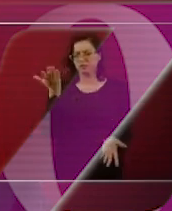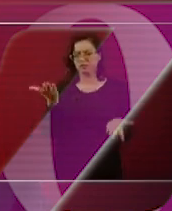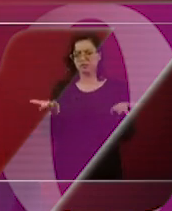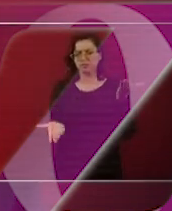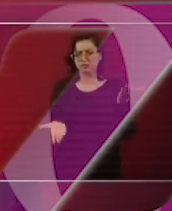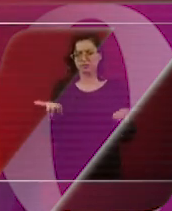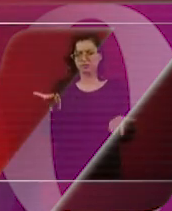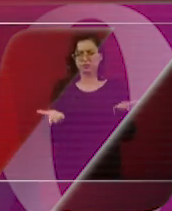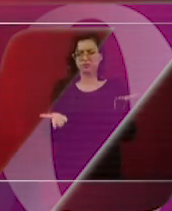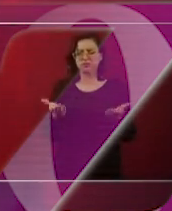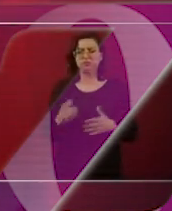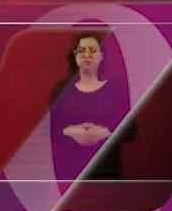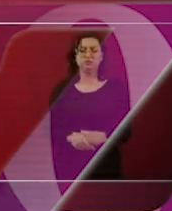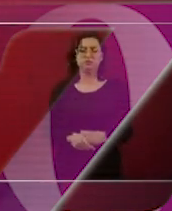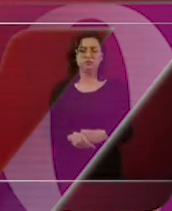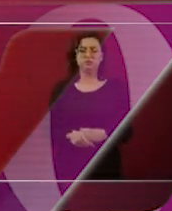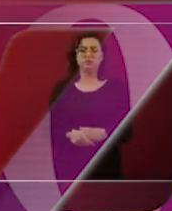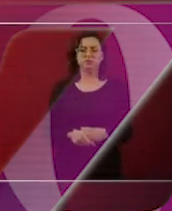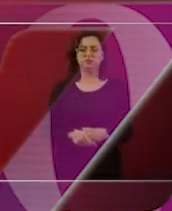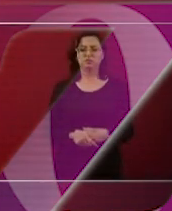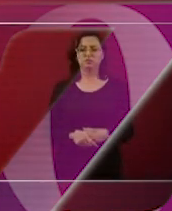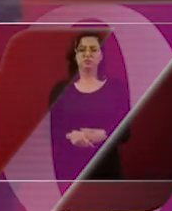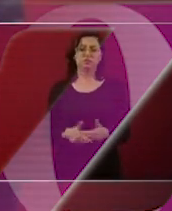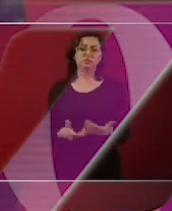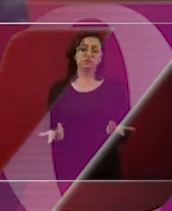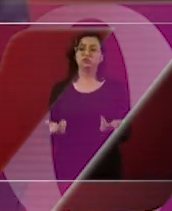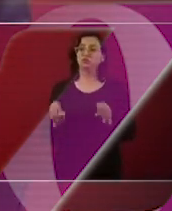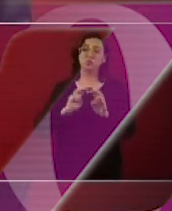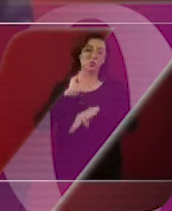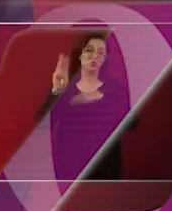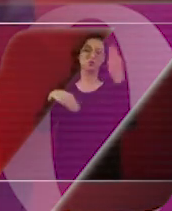Es un asunto mundial,